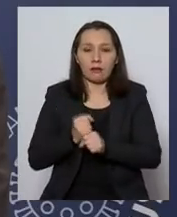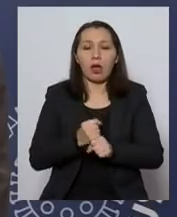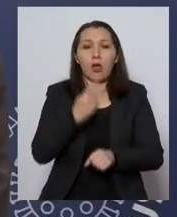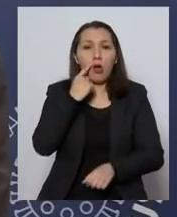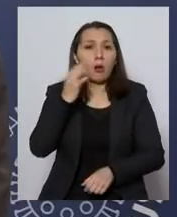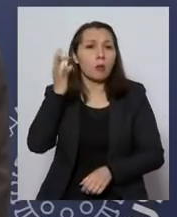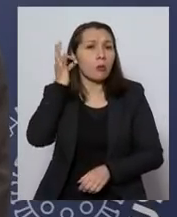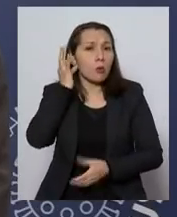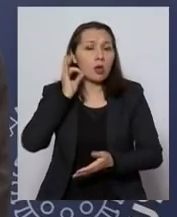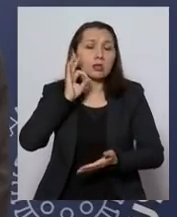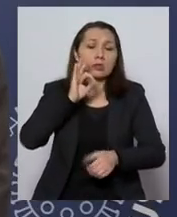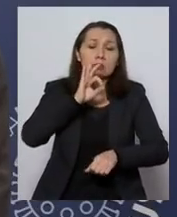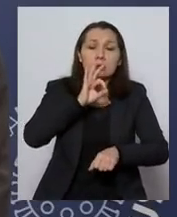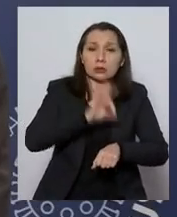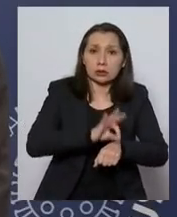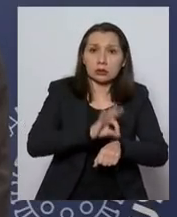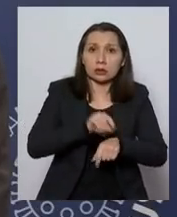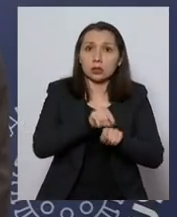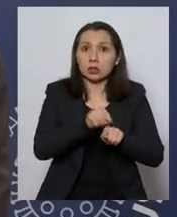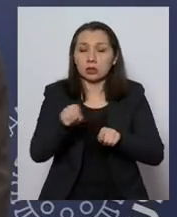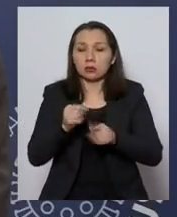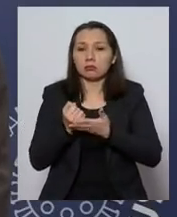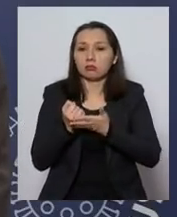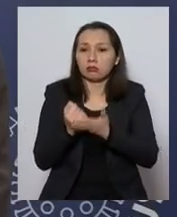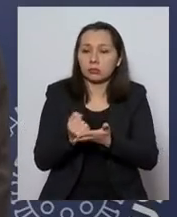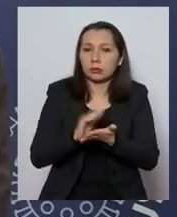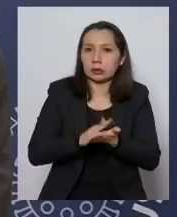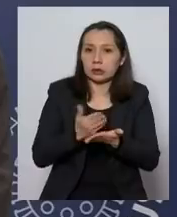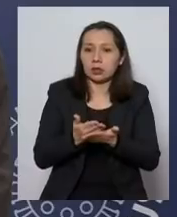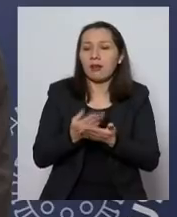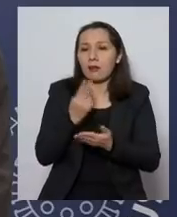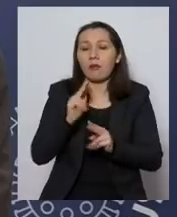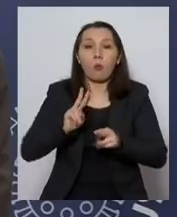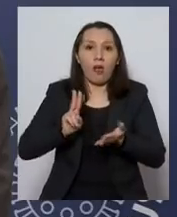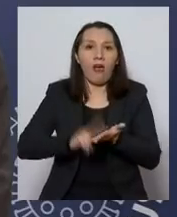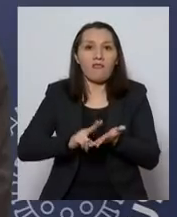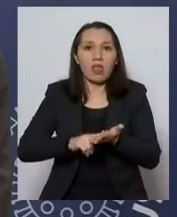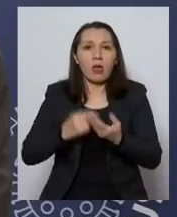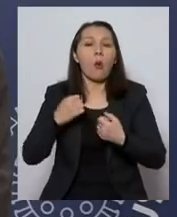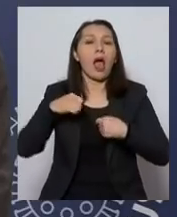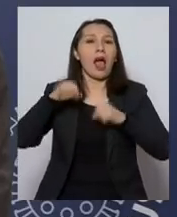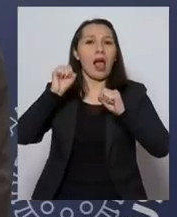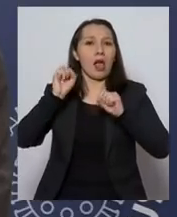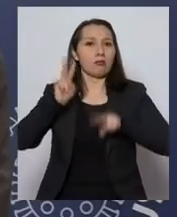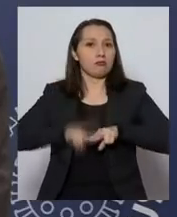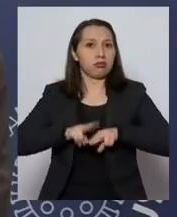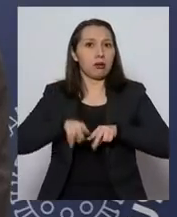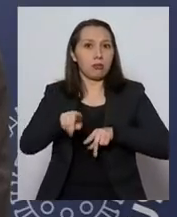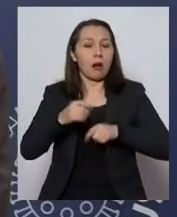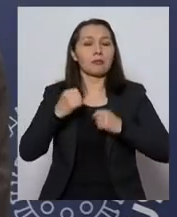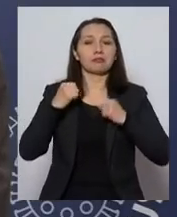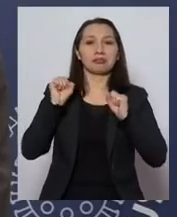y trabajadoras de la salud para ser los verdaderos héroes de esta